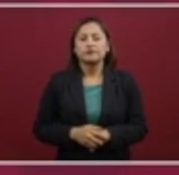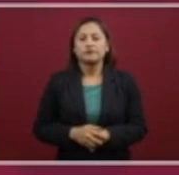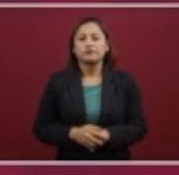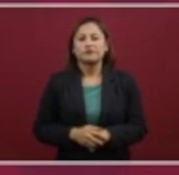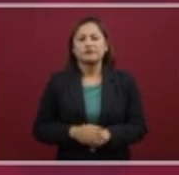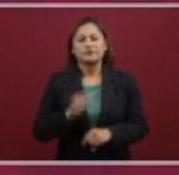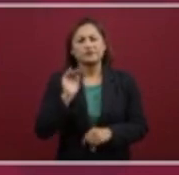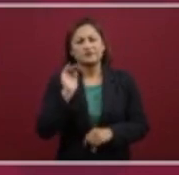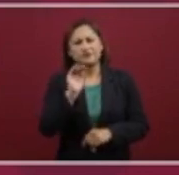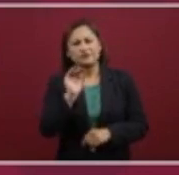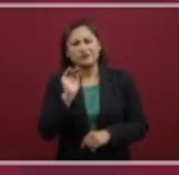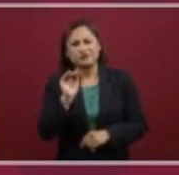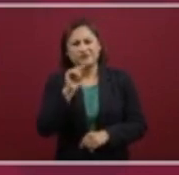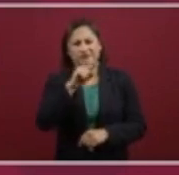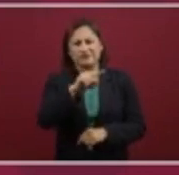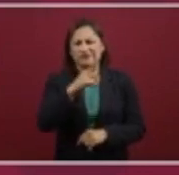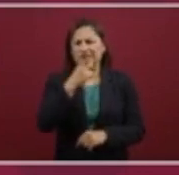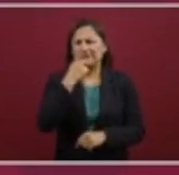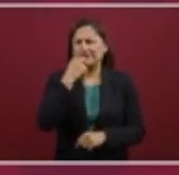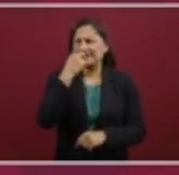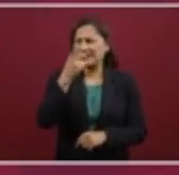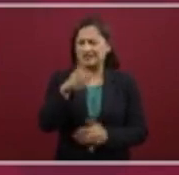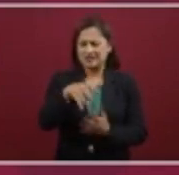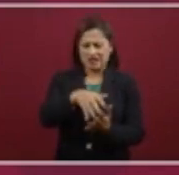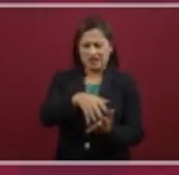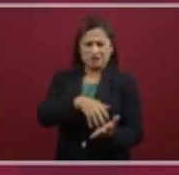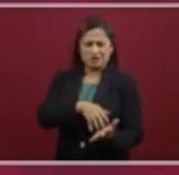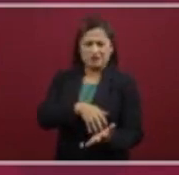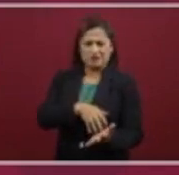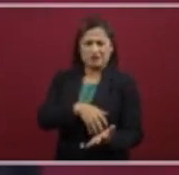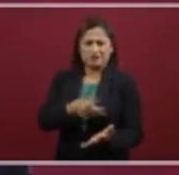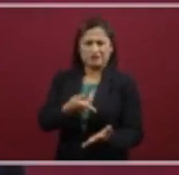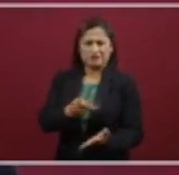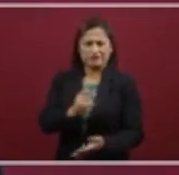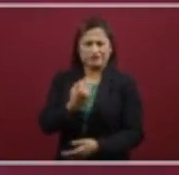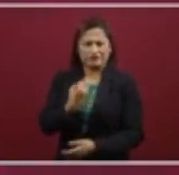está hablando de austeridad si cuando fue jefe de gobierno